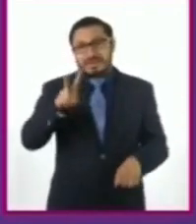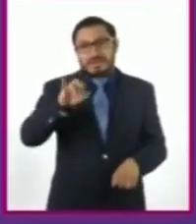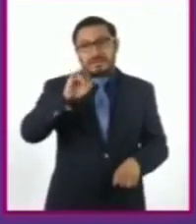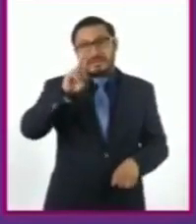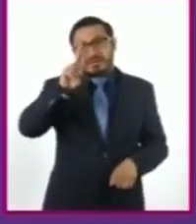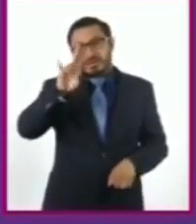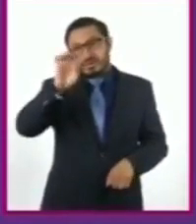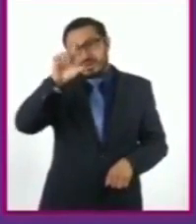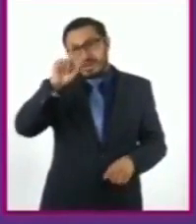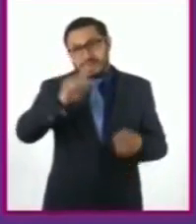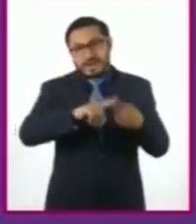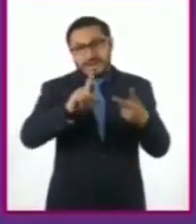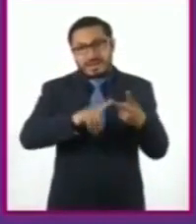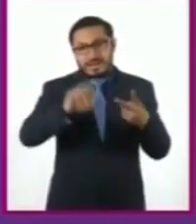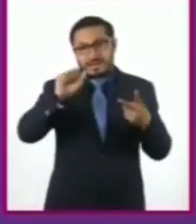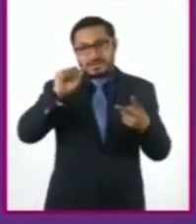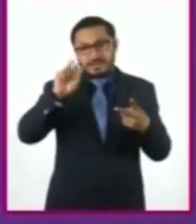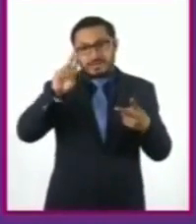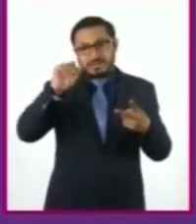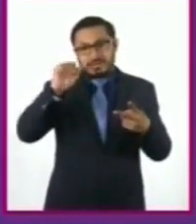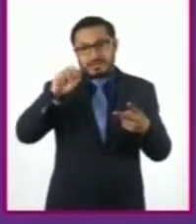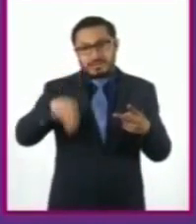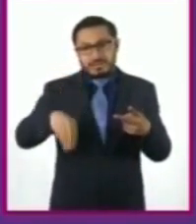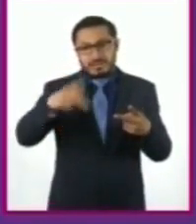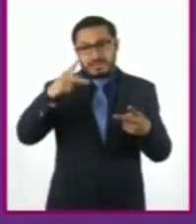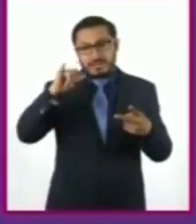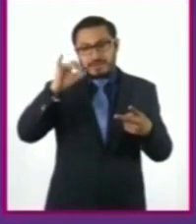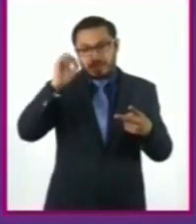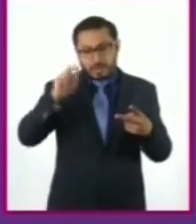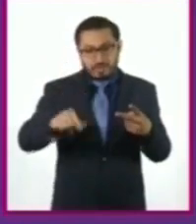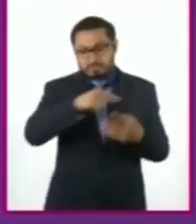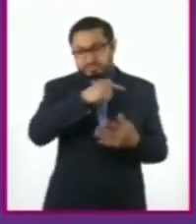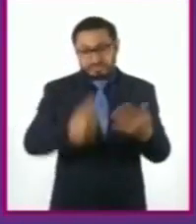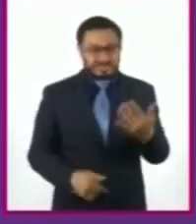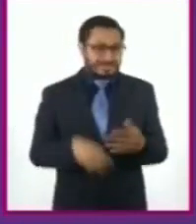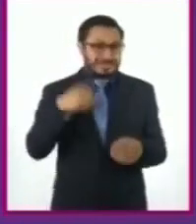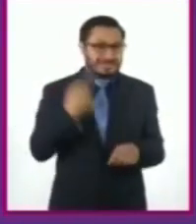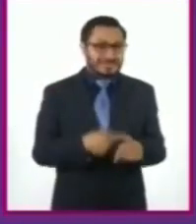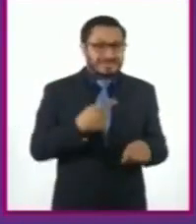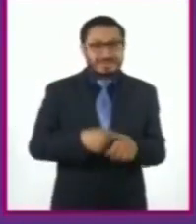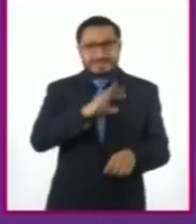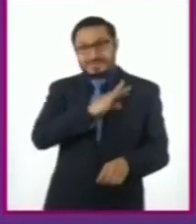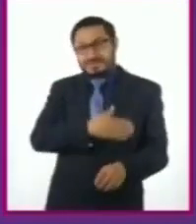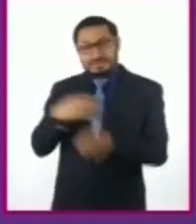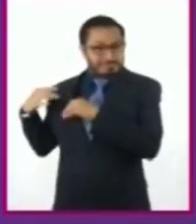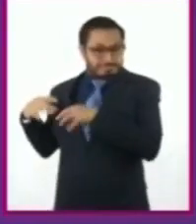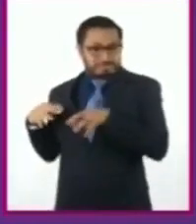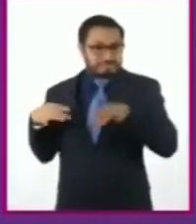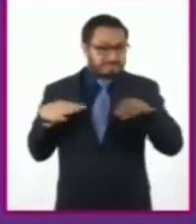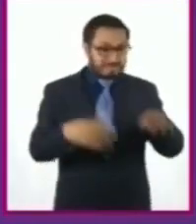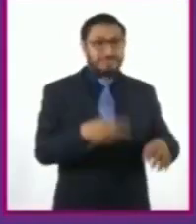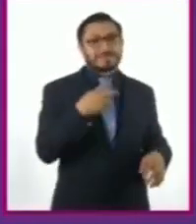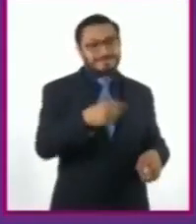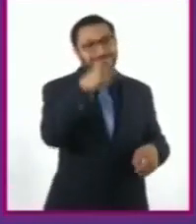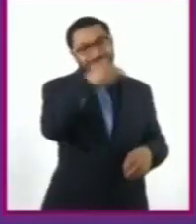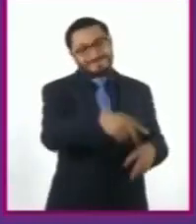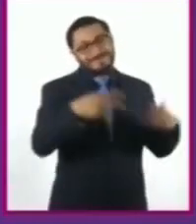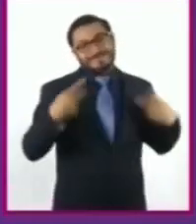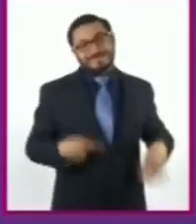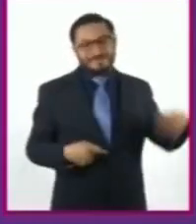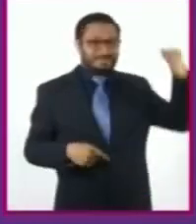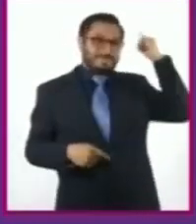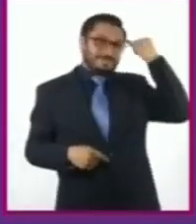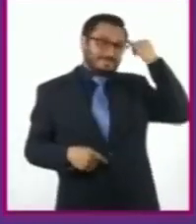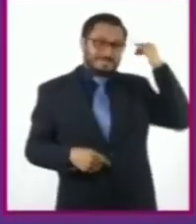los españoles y contra las cuales los habitantes originarios de México y de toda América